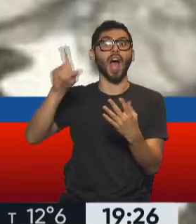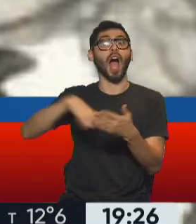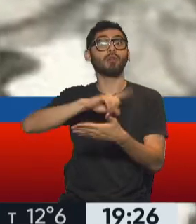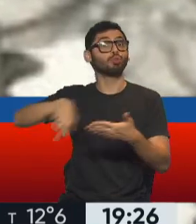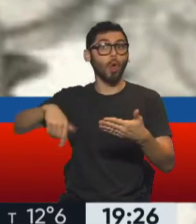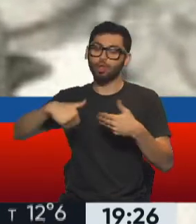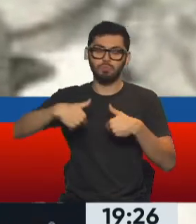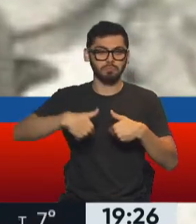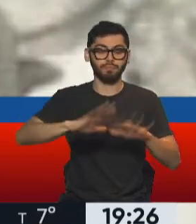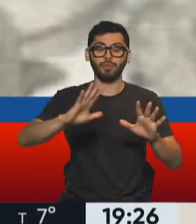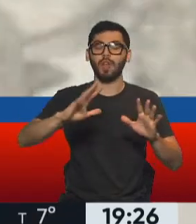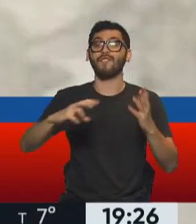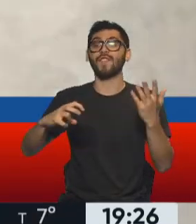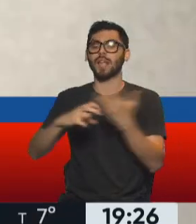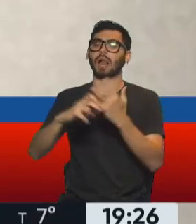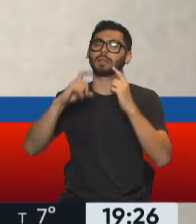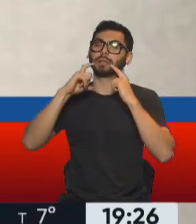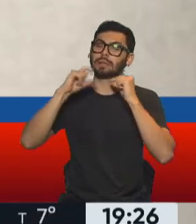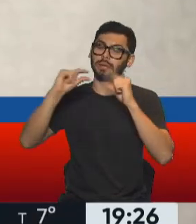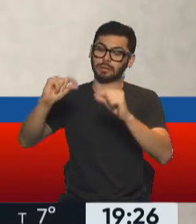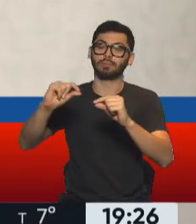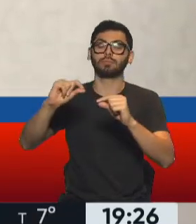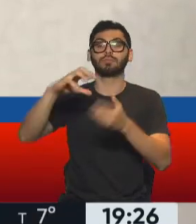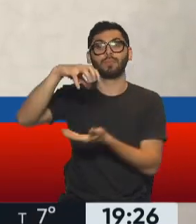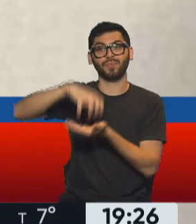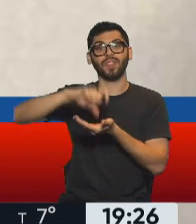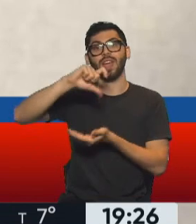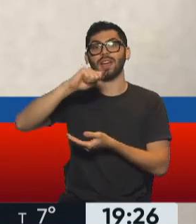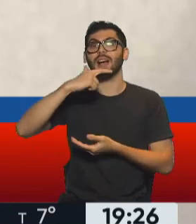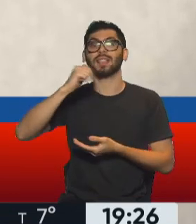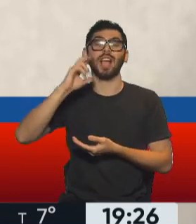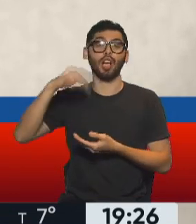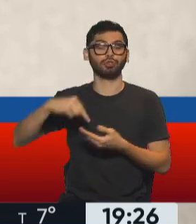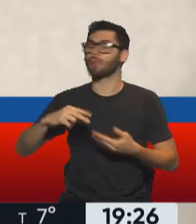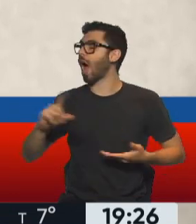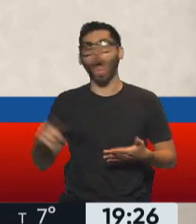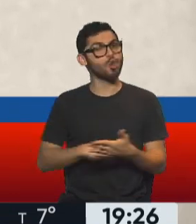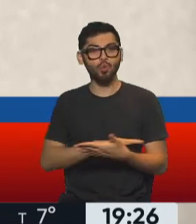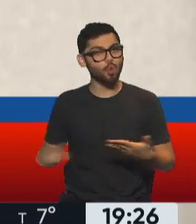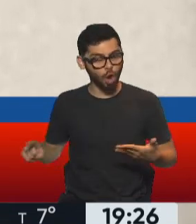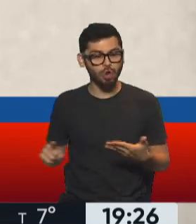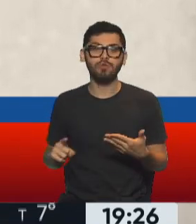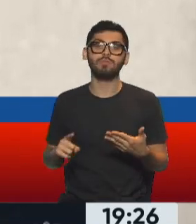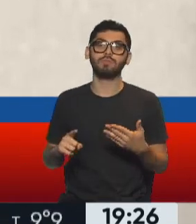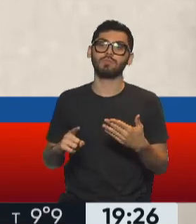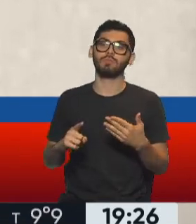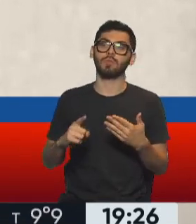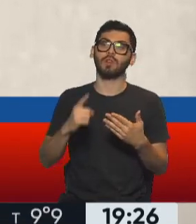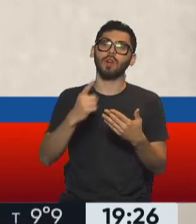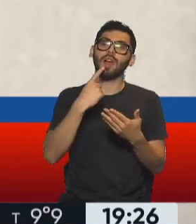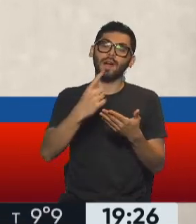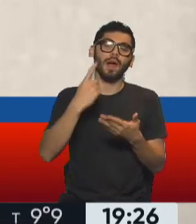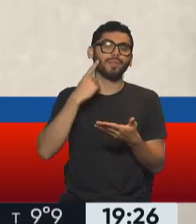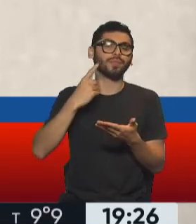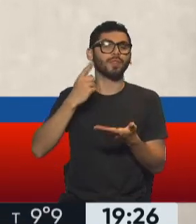fue recurrida por la fiscalía y las querellas. Casación las anuló y ordenó dictar un nuevo fallo, y es en